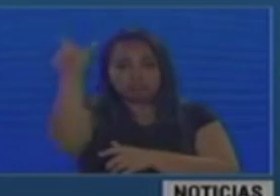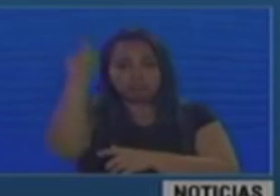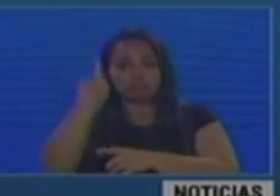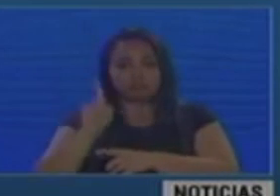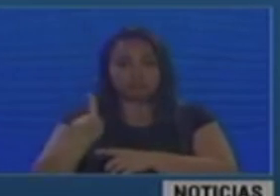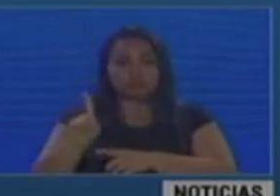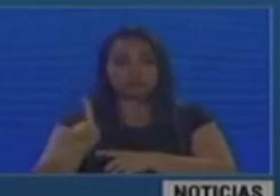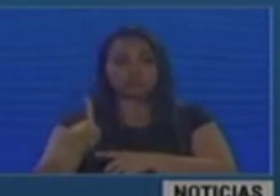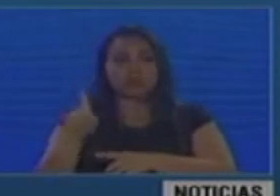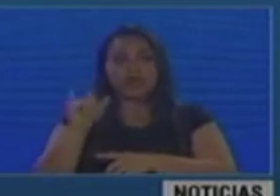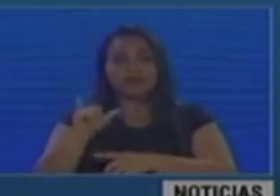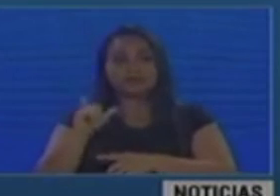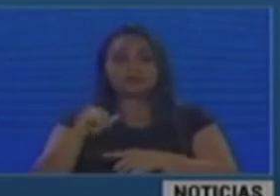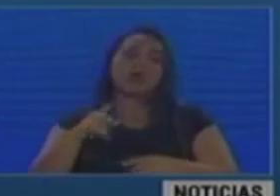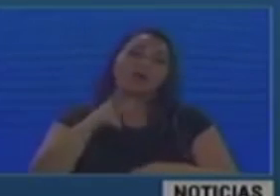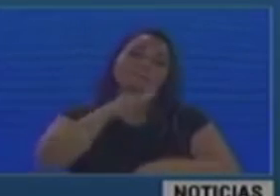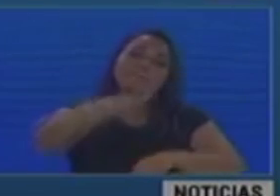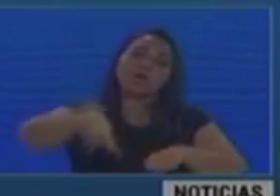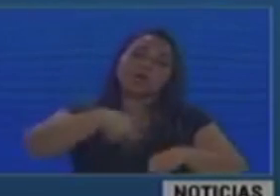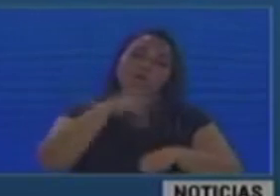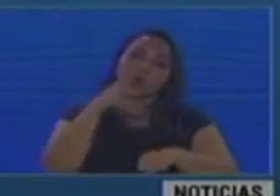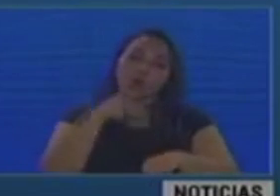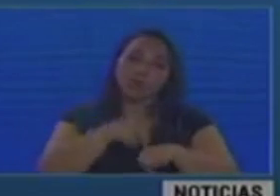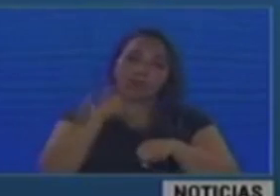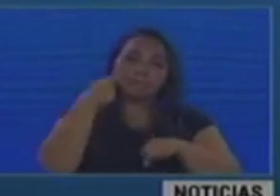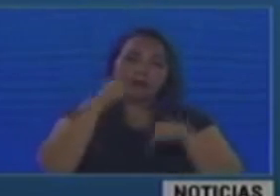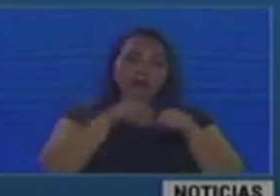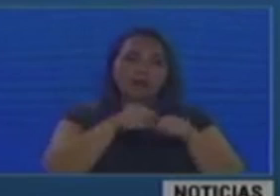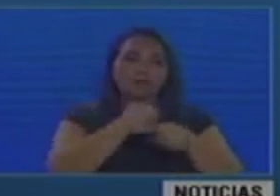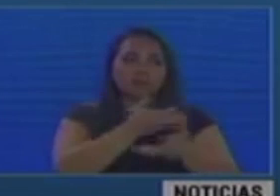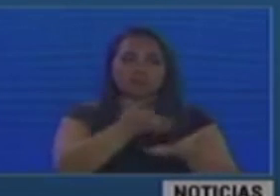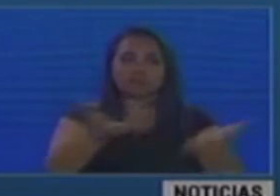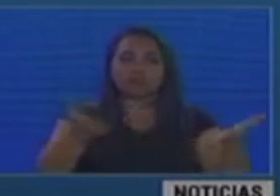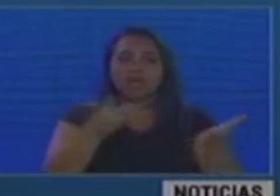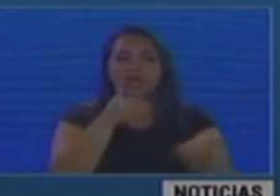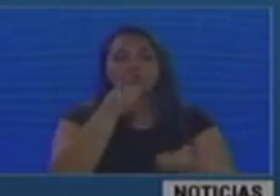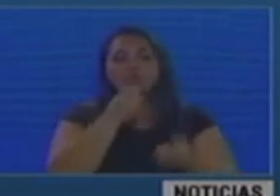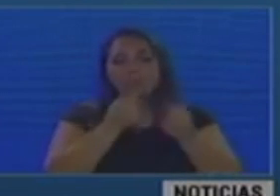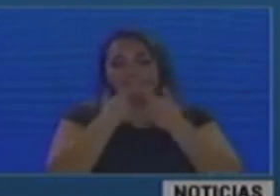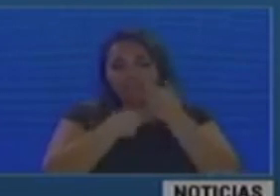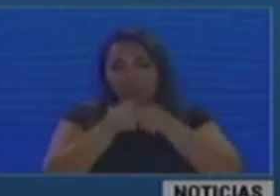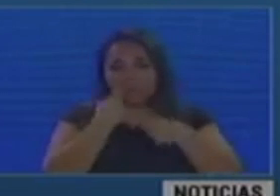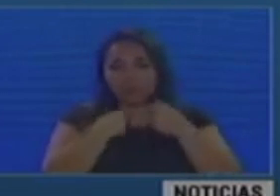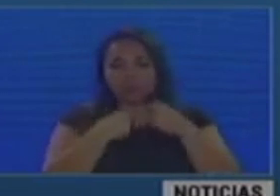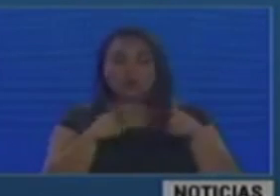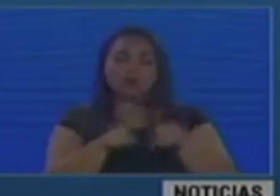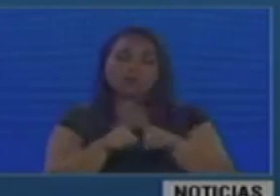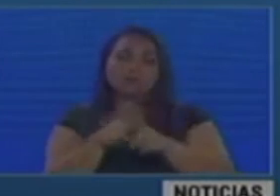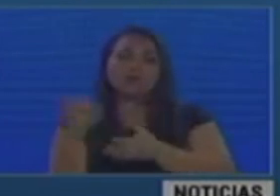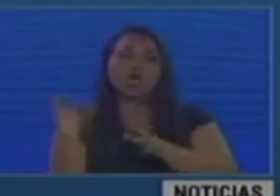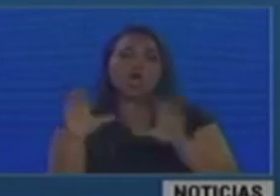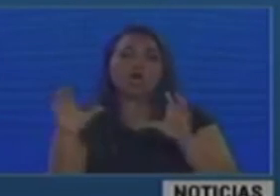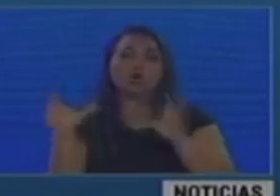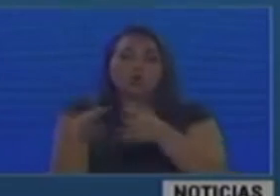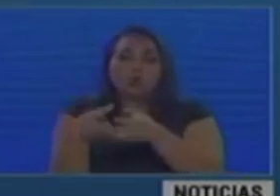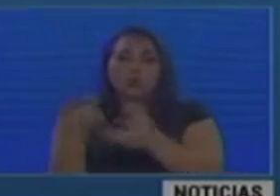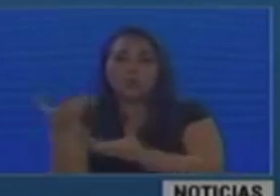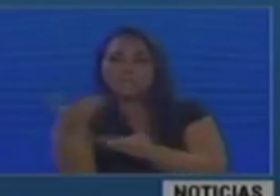está trabajando en la distribución de medicamentos y bienvenido el Cuerpo de Bomberos de